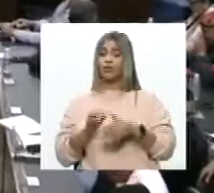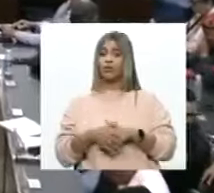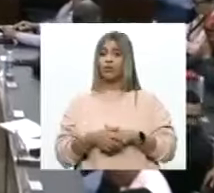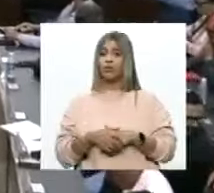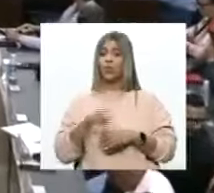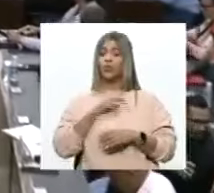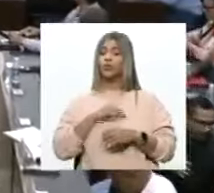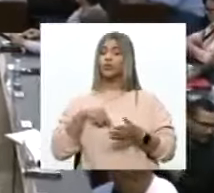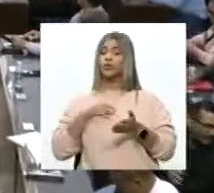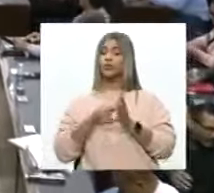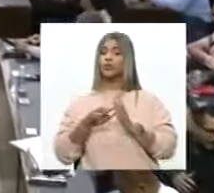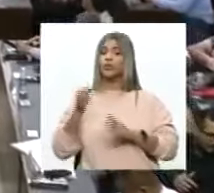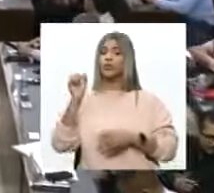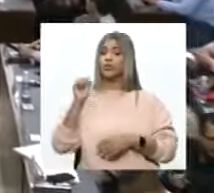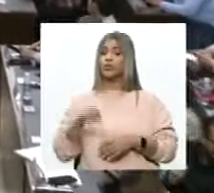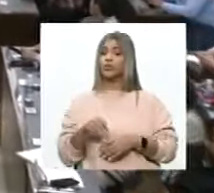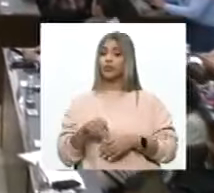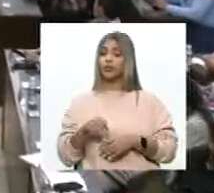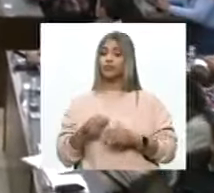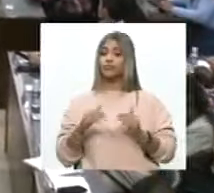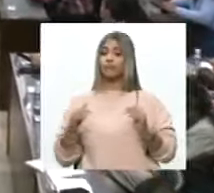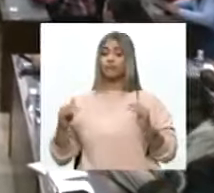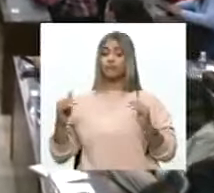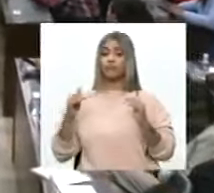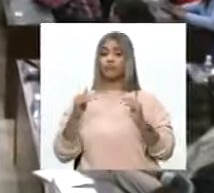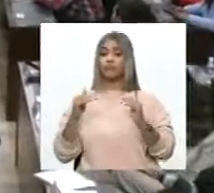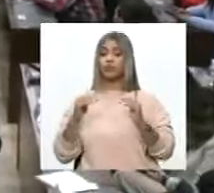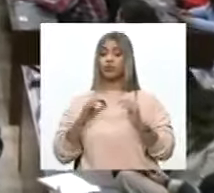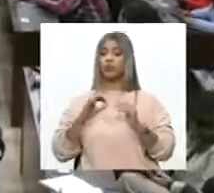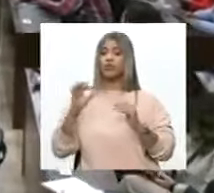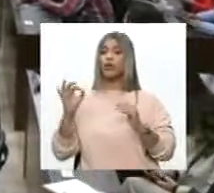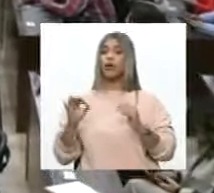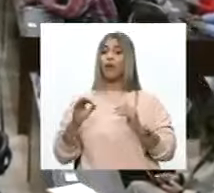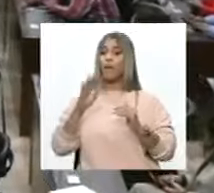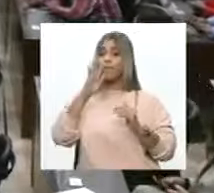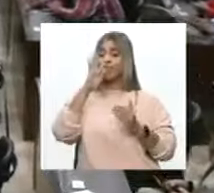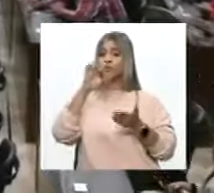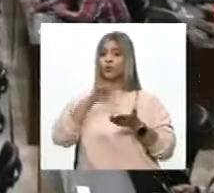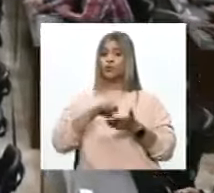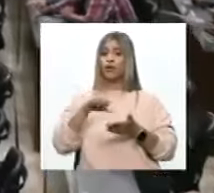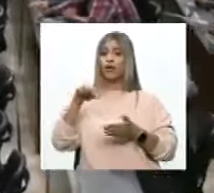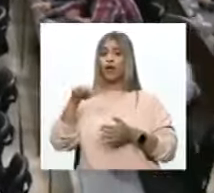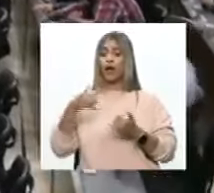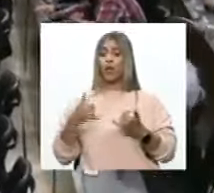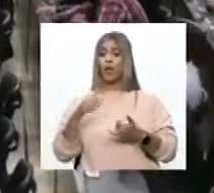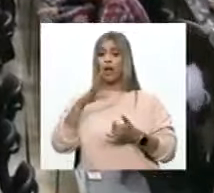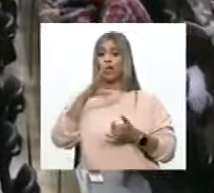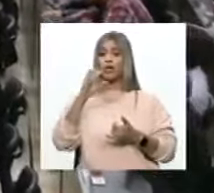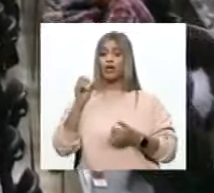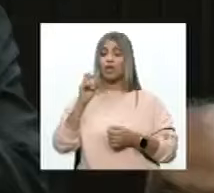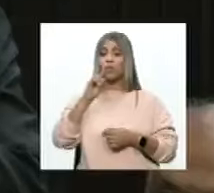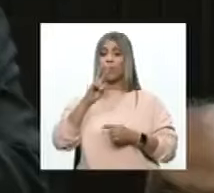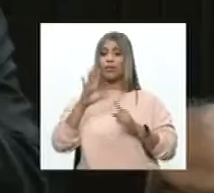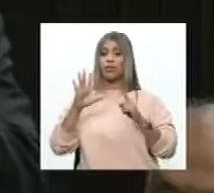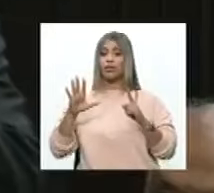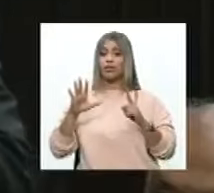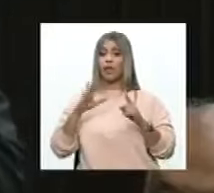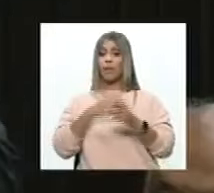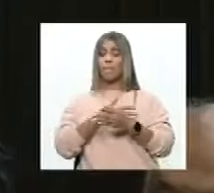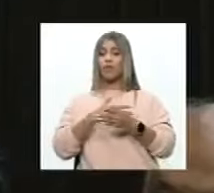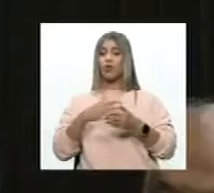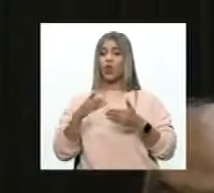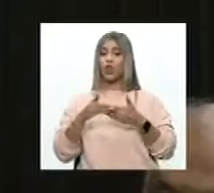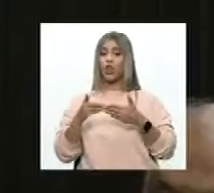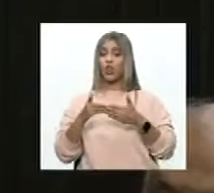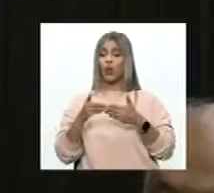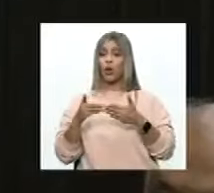Estamos hablando, sí, del equivalente a la tasa del Banco Central de hoy, de 526 millones de